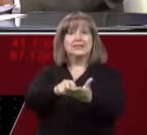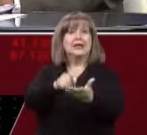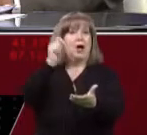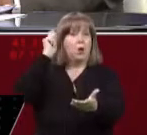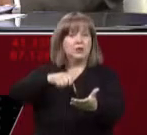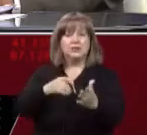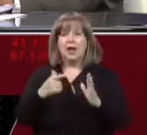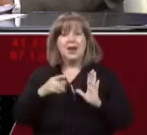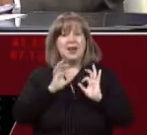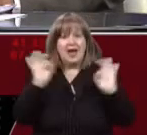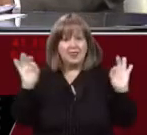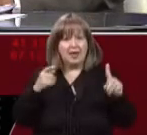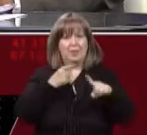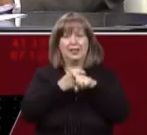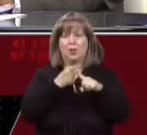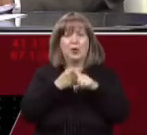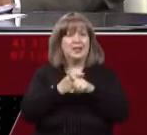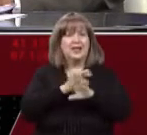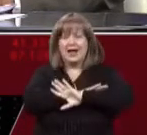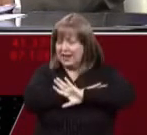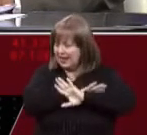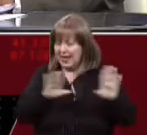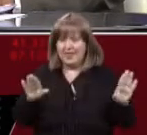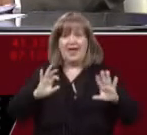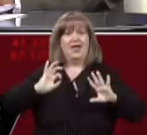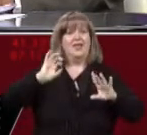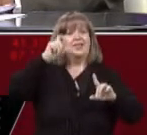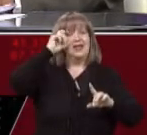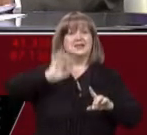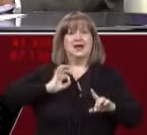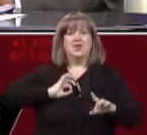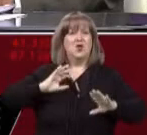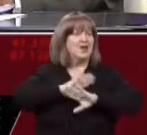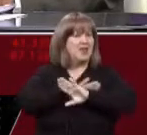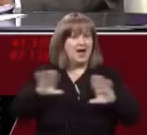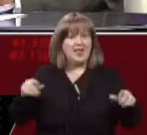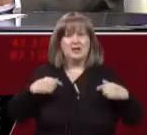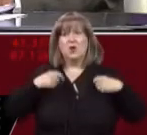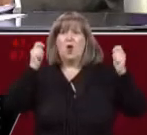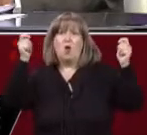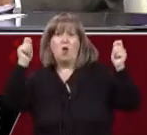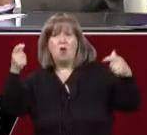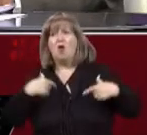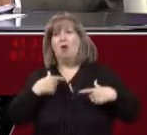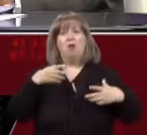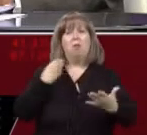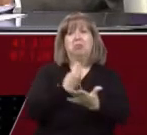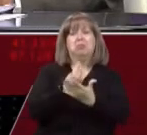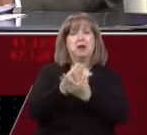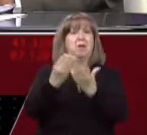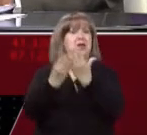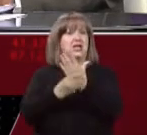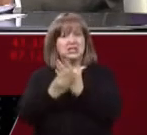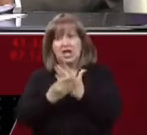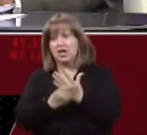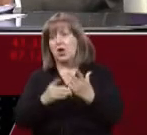tenido afiliación político-partidaria a ningún partido político en los últimos 10 años, por ejemplo. Uh-huh. O no haber participado en cargos de